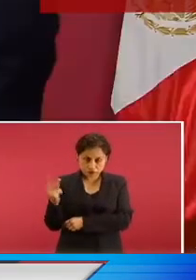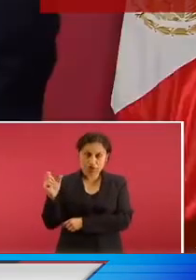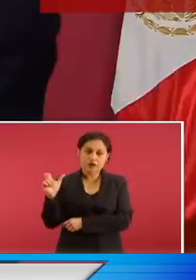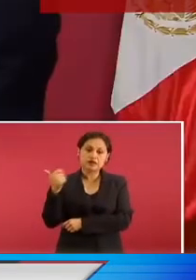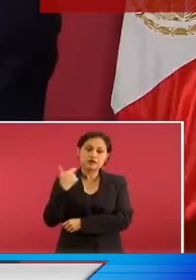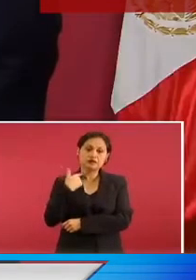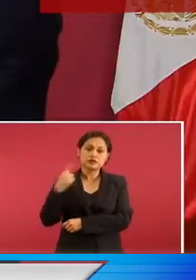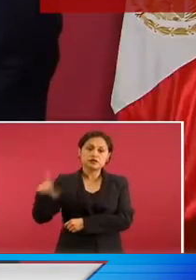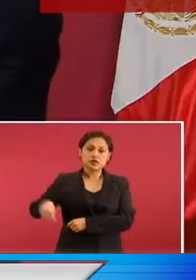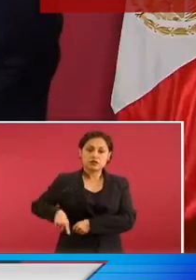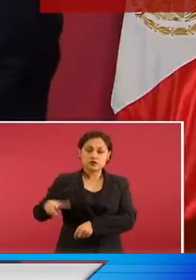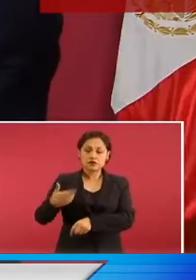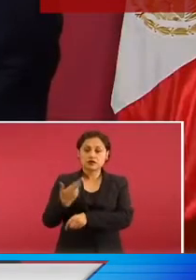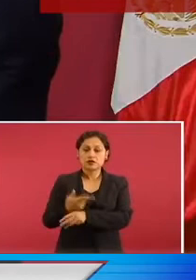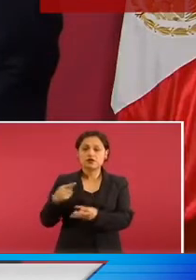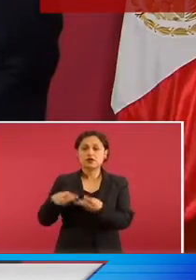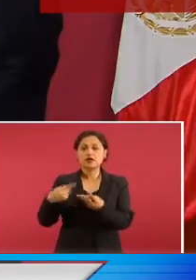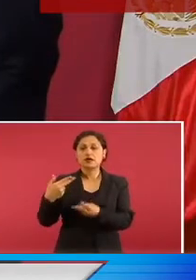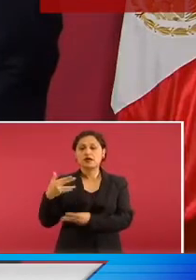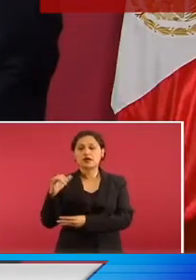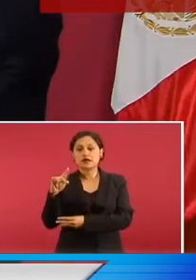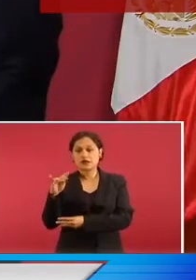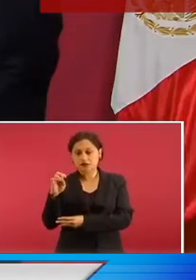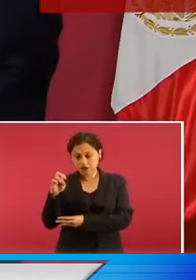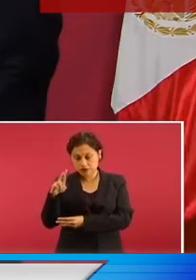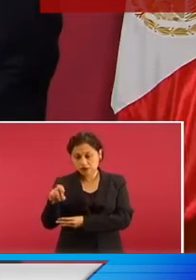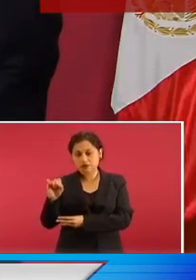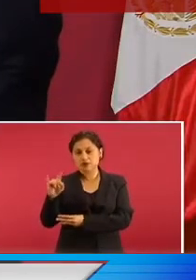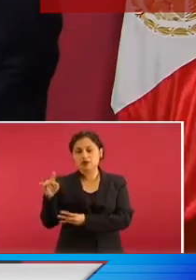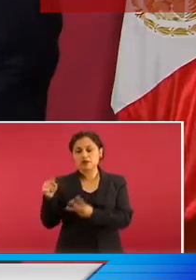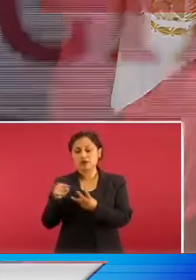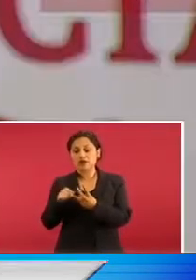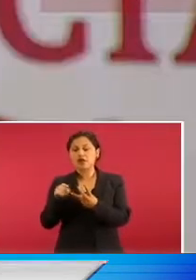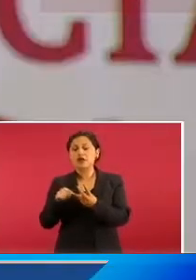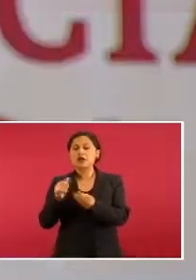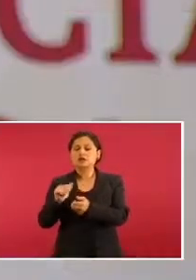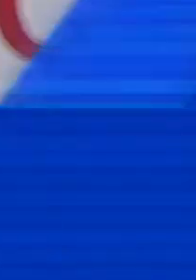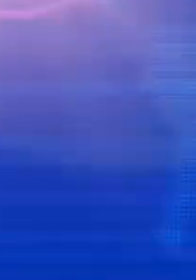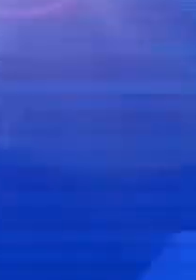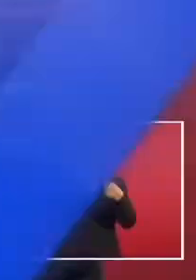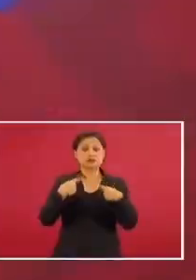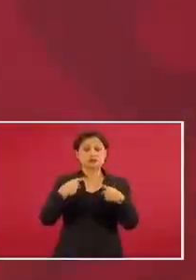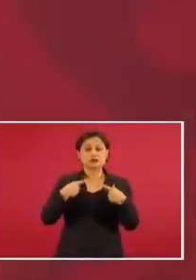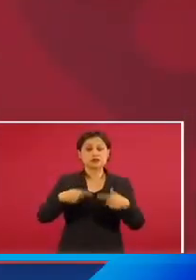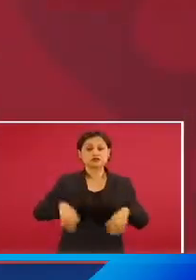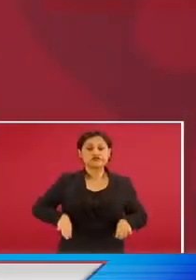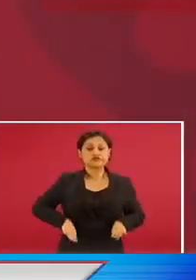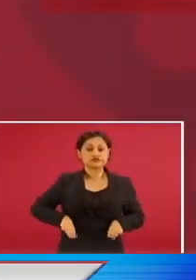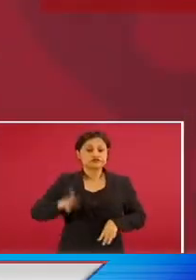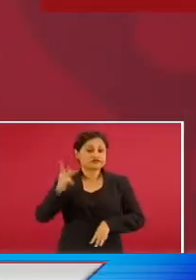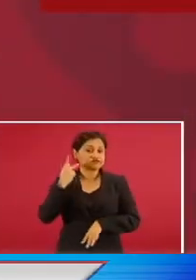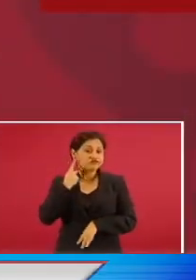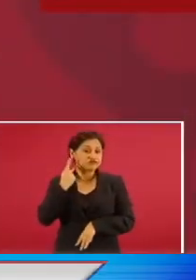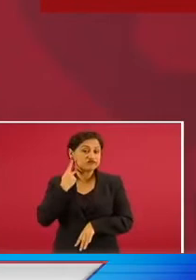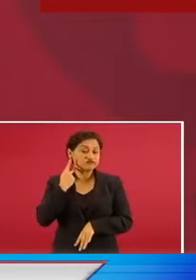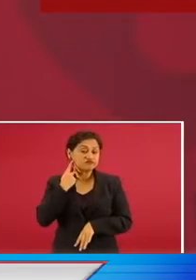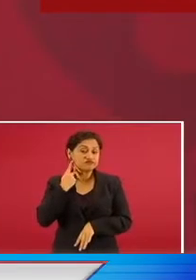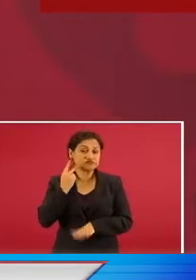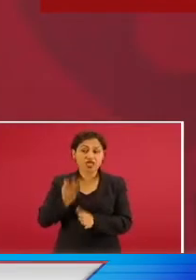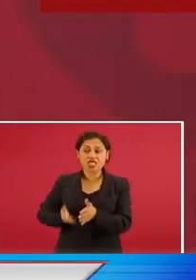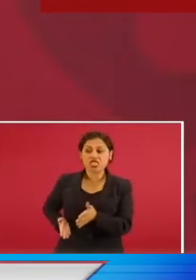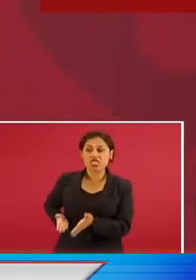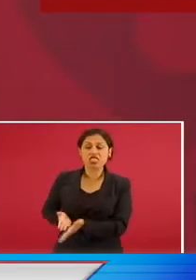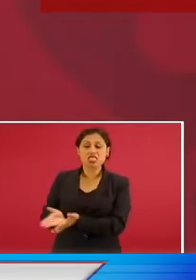piloto, provocando que se invirtiera en vuelo e impactara con esa configuración contra el terreno. Decreto de salud.